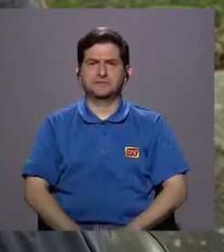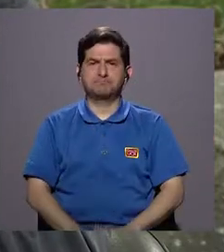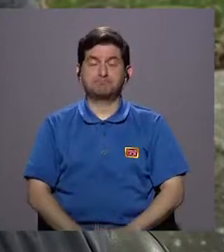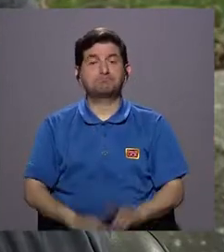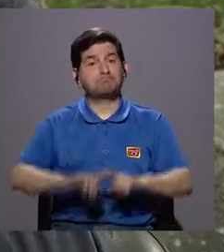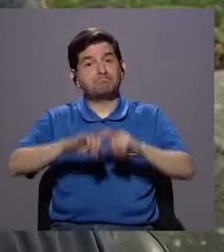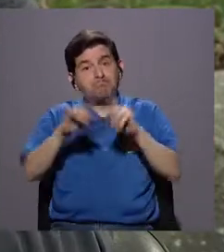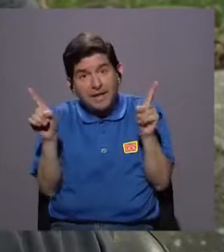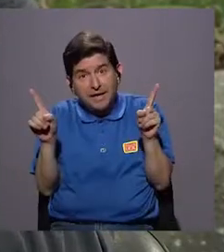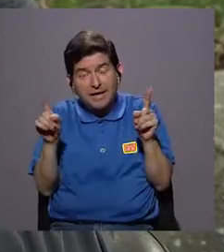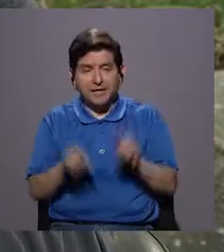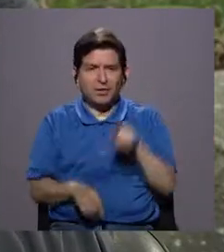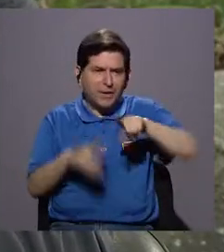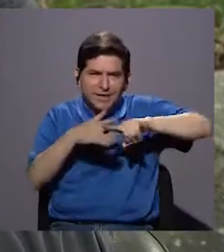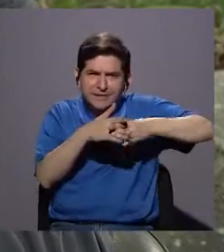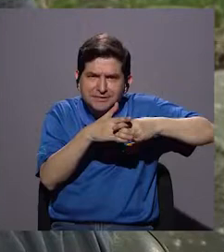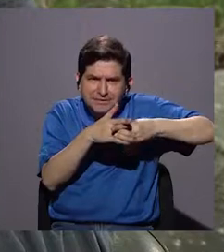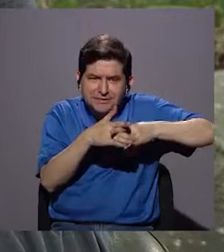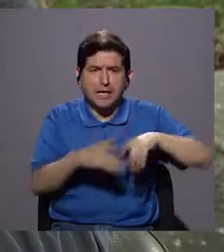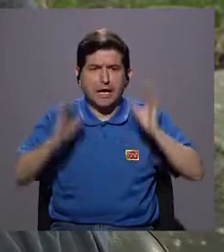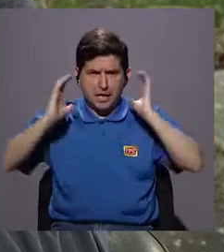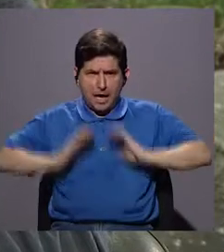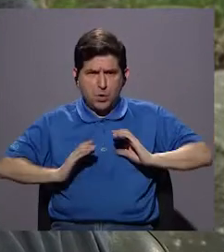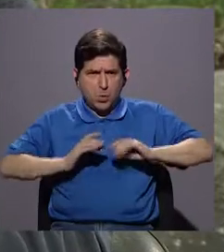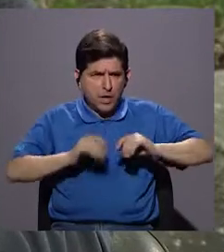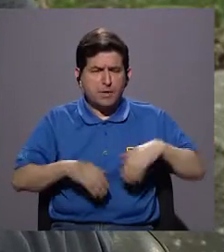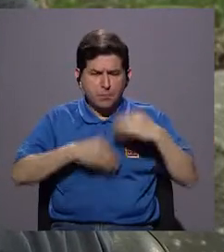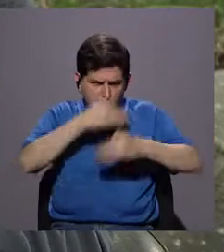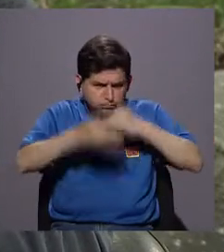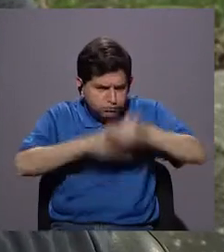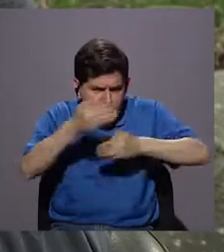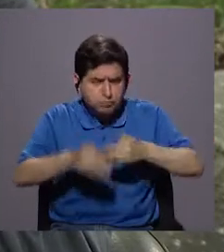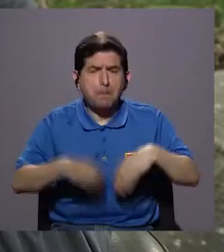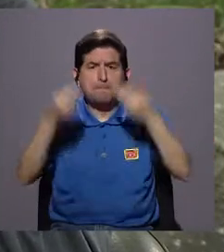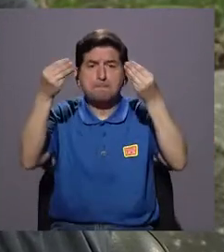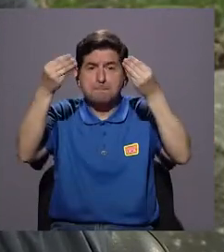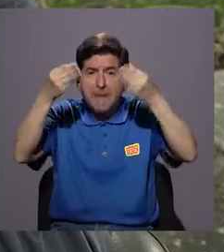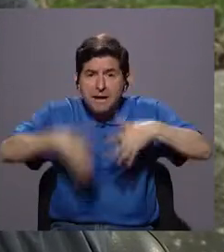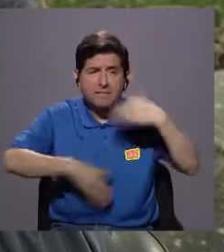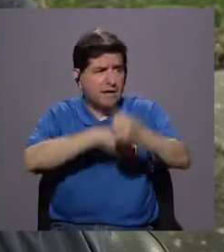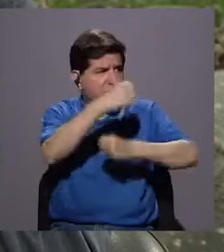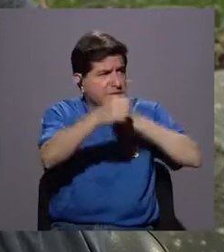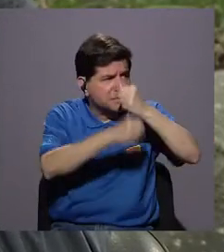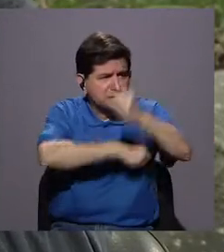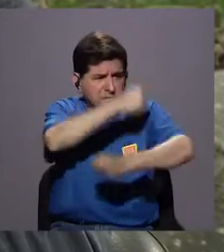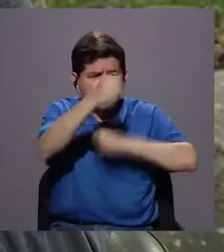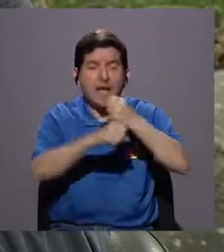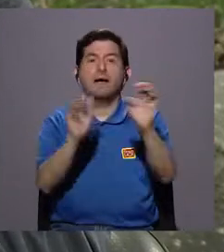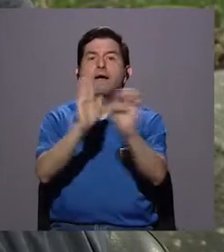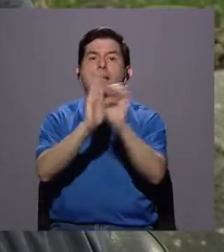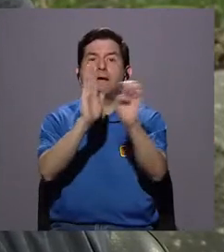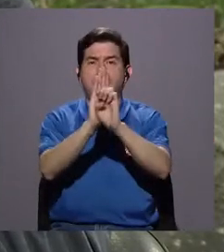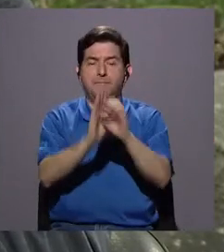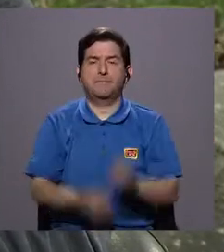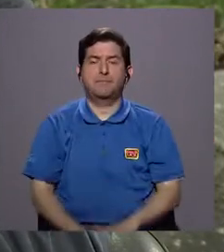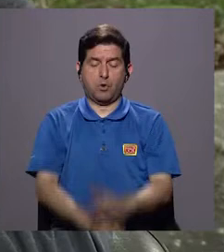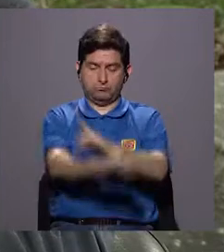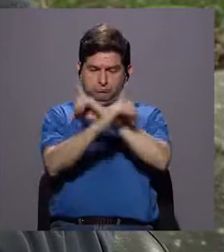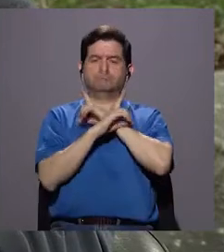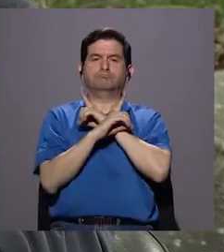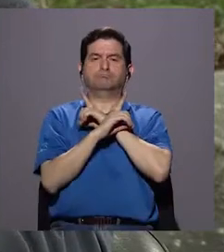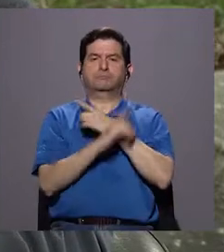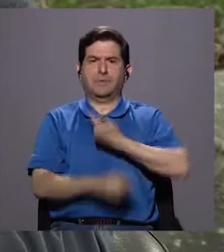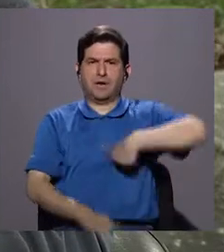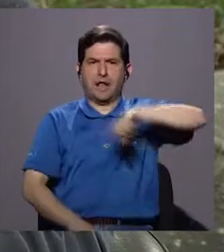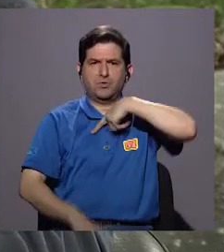y sin embargo esos mecanismos que hacen que el cuerpo se ajuste se pueden ir perdiendo con la edad y entonces, por ejemplo, a nivel de las defensas,